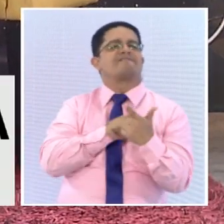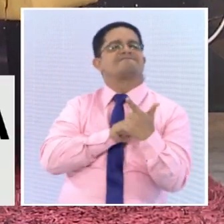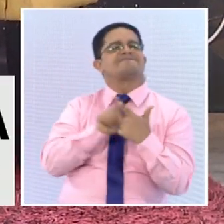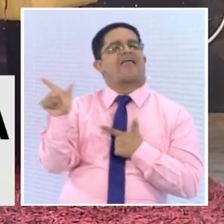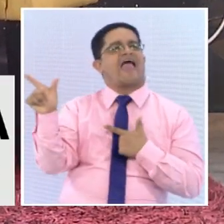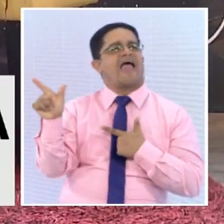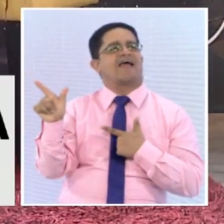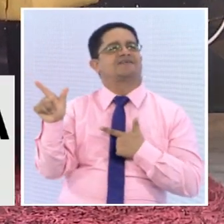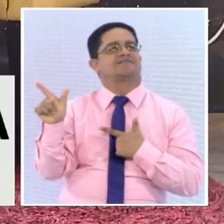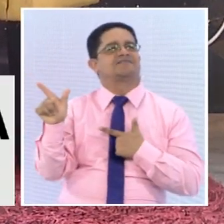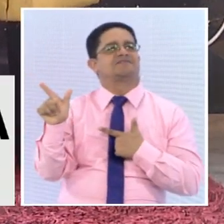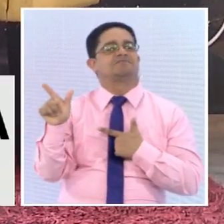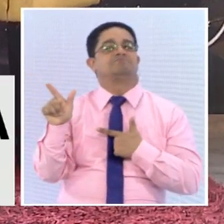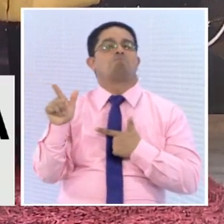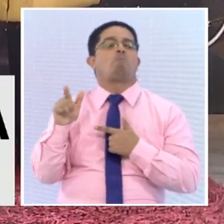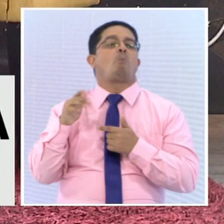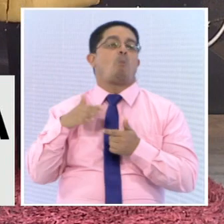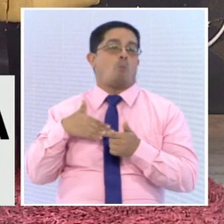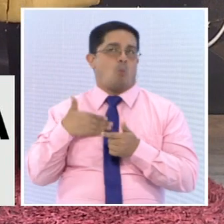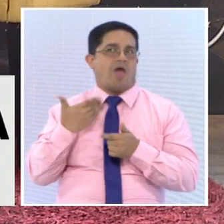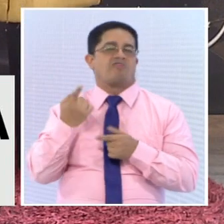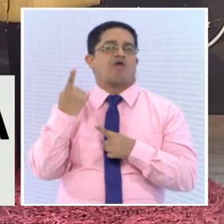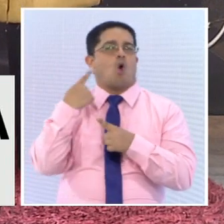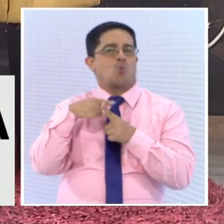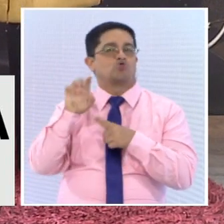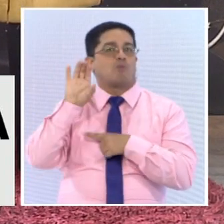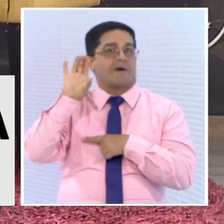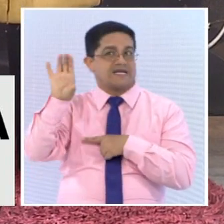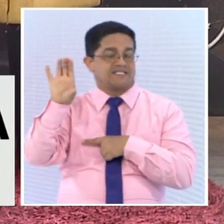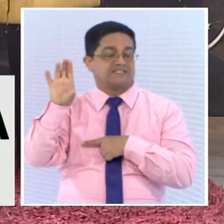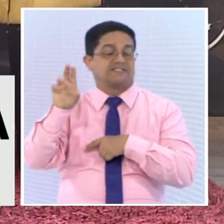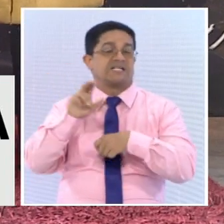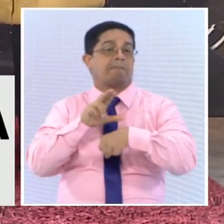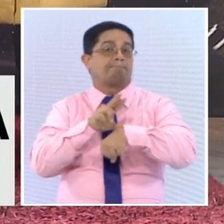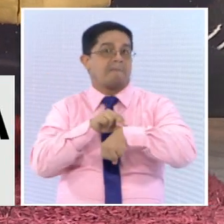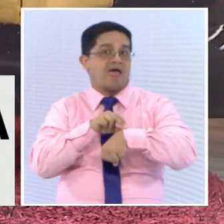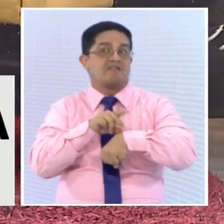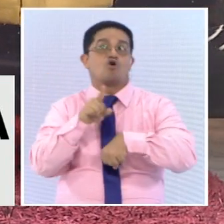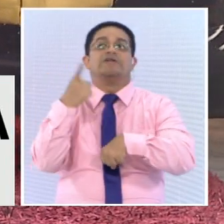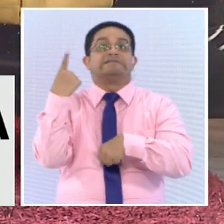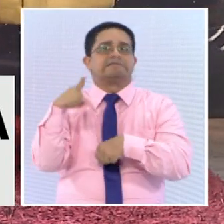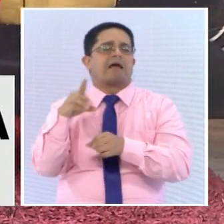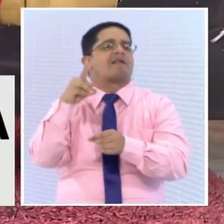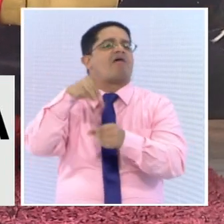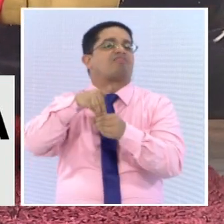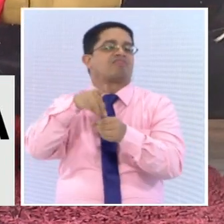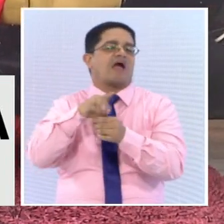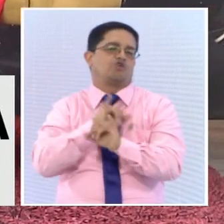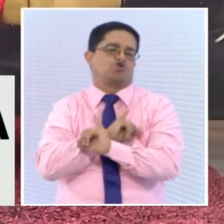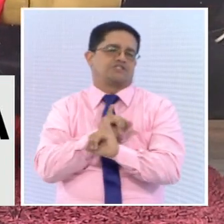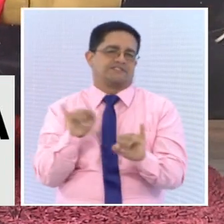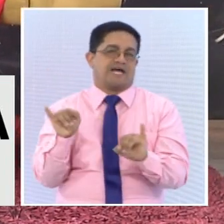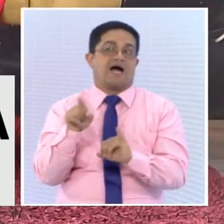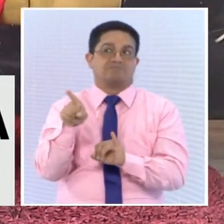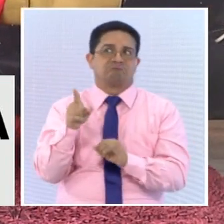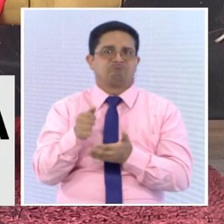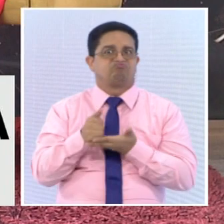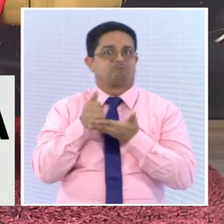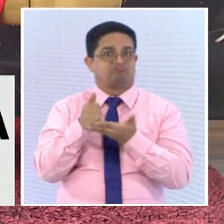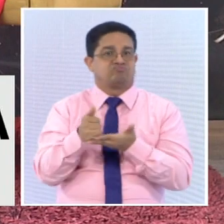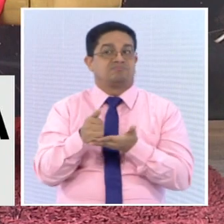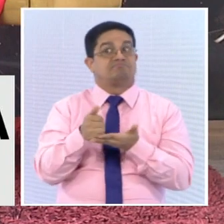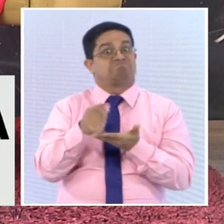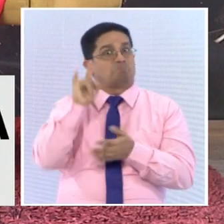que el paciente se puede ver a otro país y lo va a ver determinado médico, tiene la data y la data le sirve porque eso sirve mucho para las